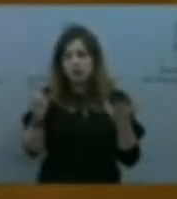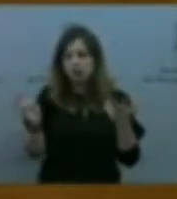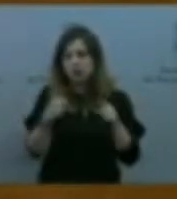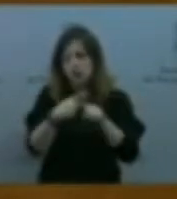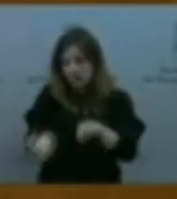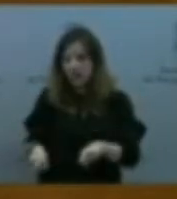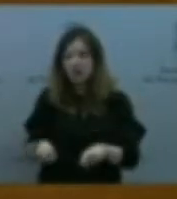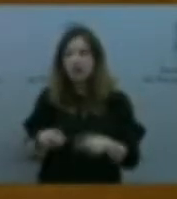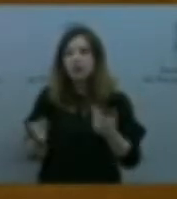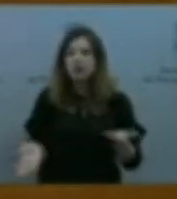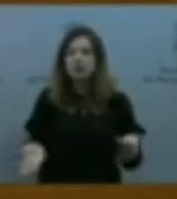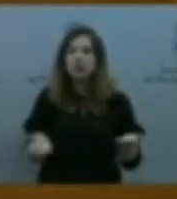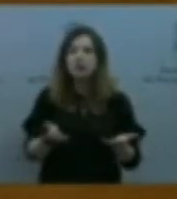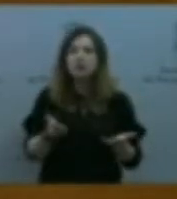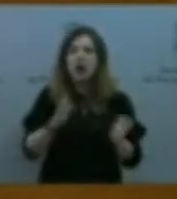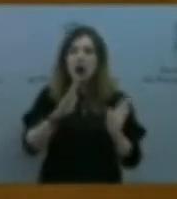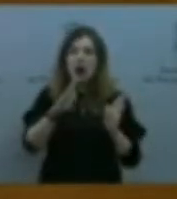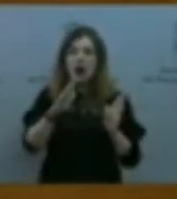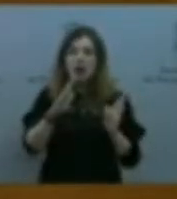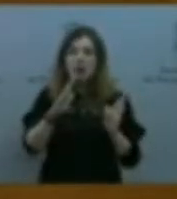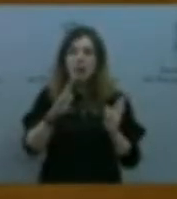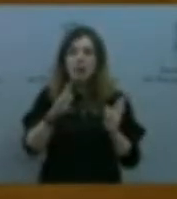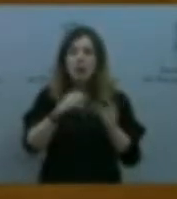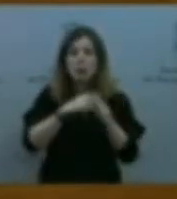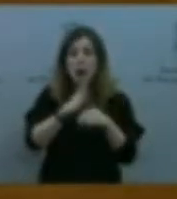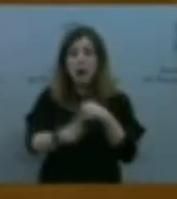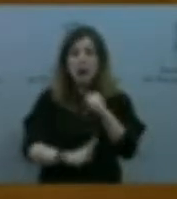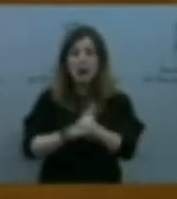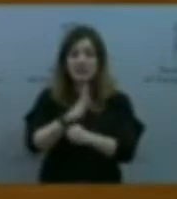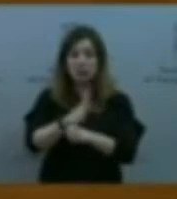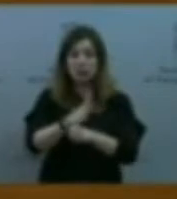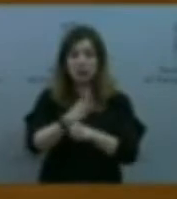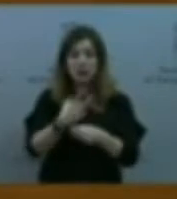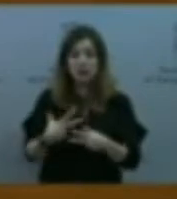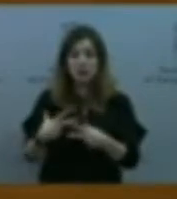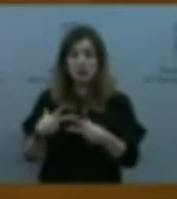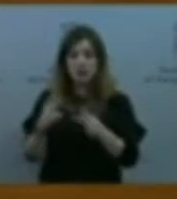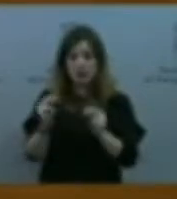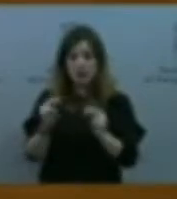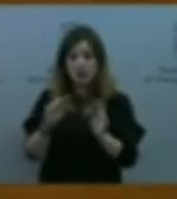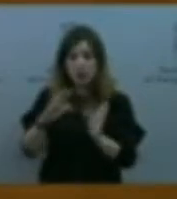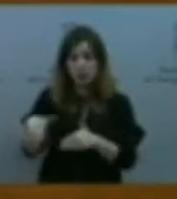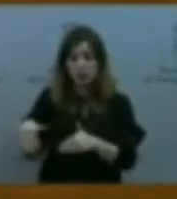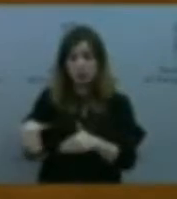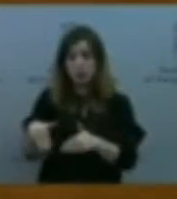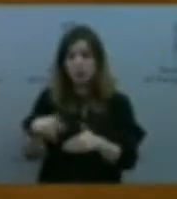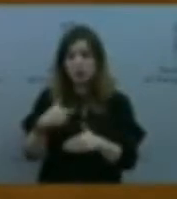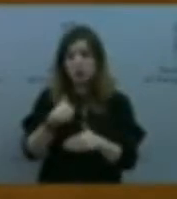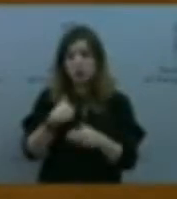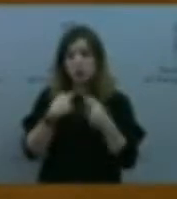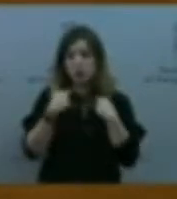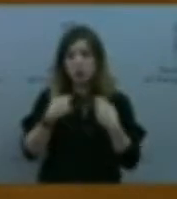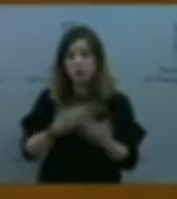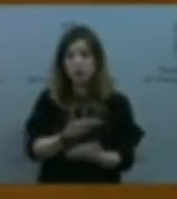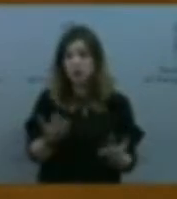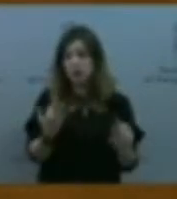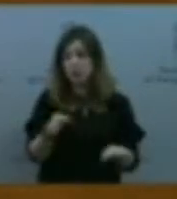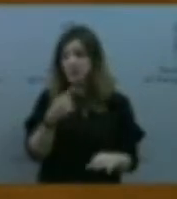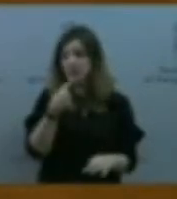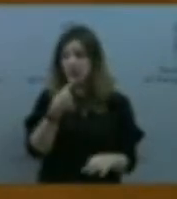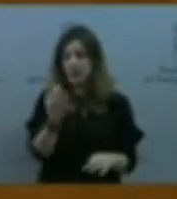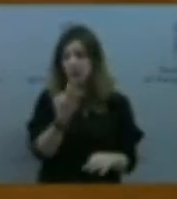de legislatura, bueno, yo, señorías, como se suele decir, apaga y vámonos. Yo no